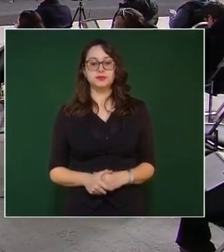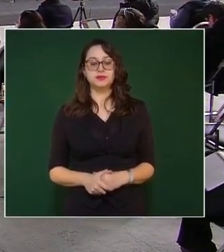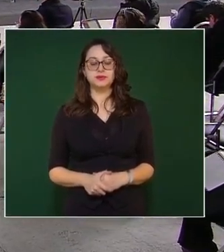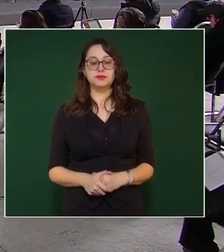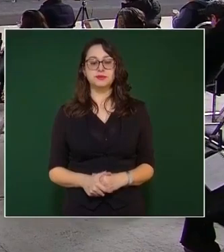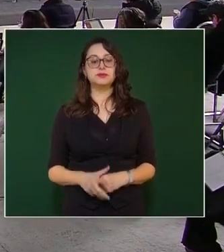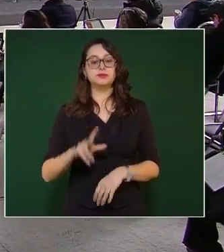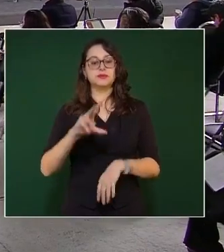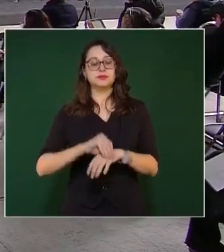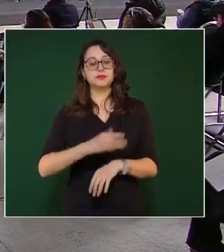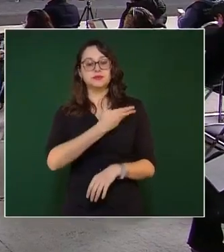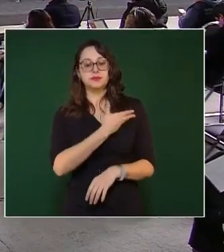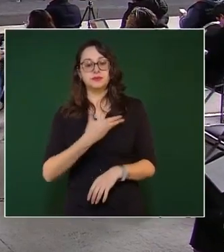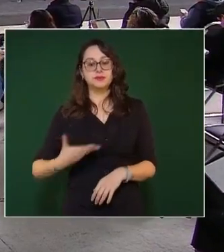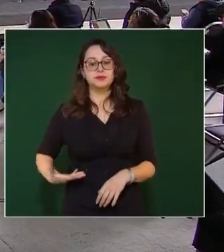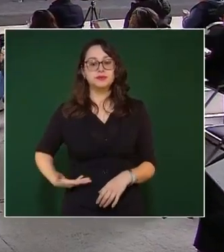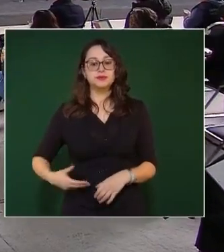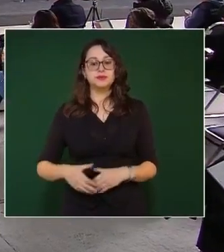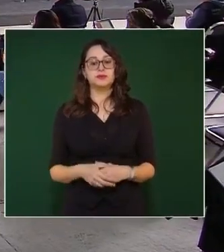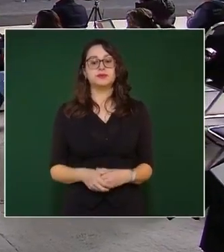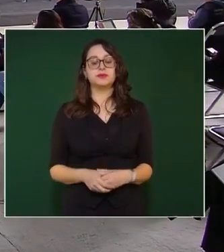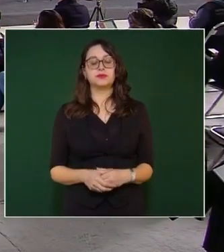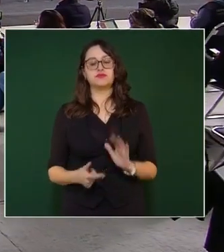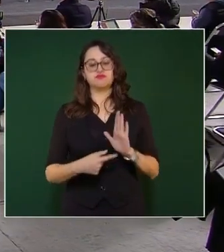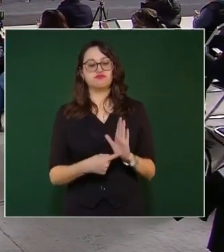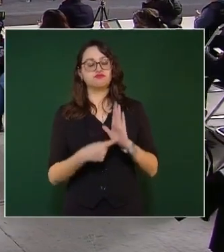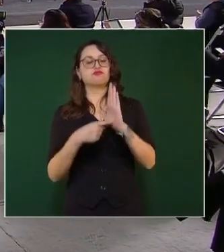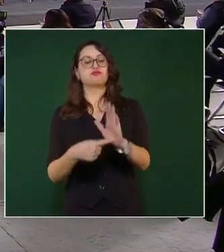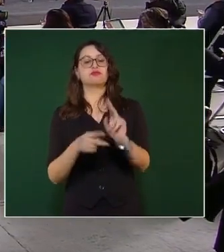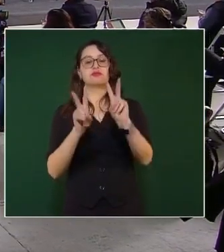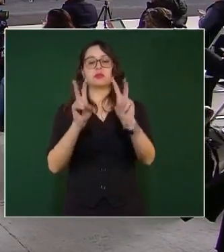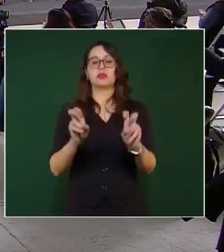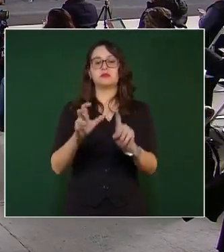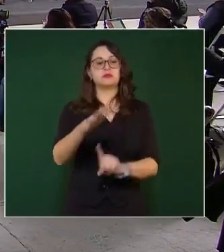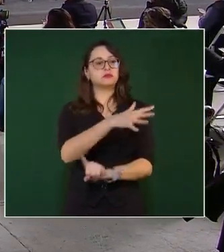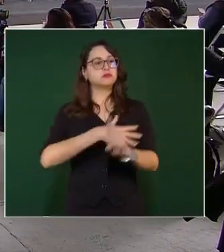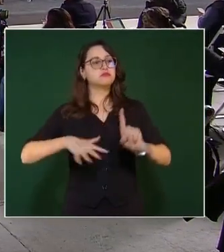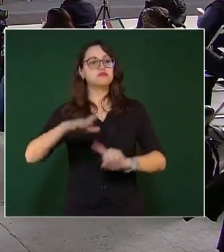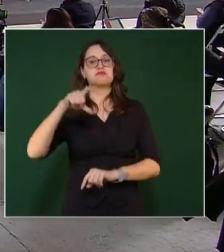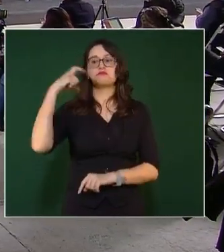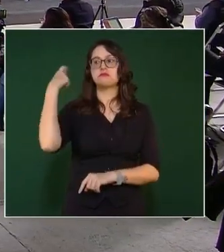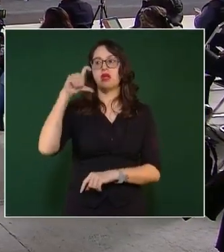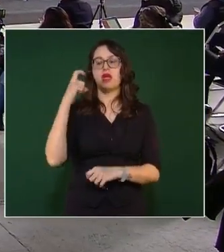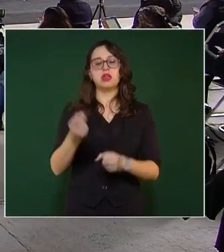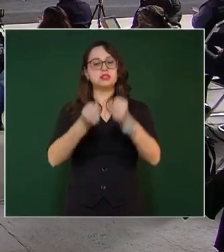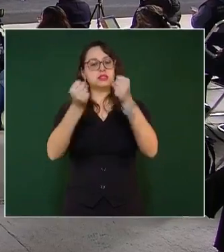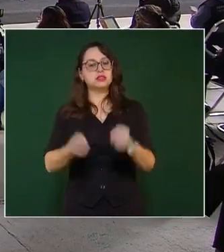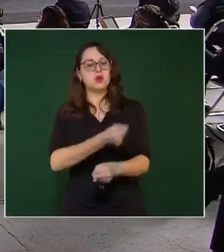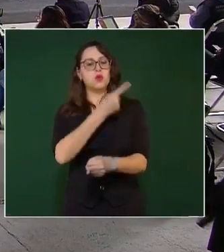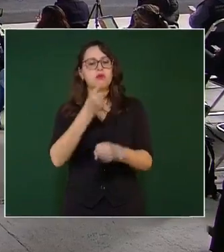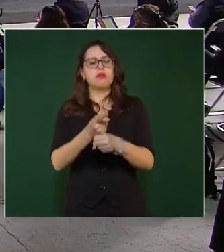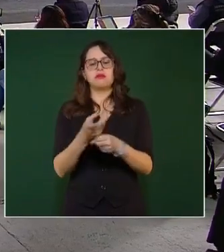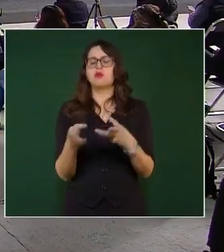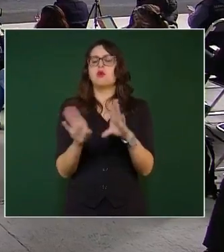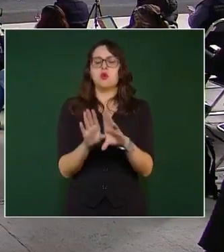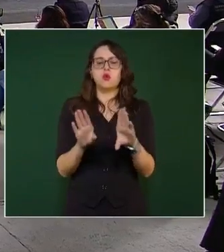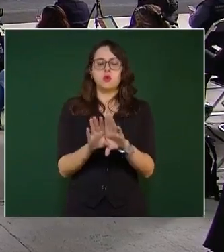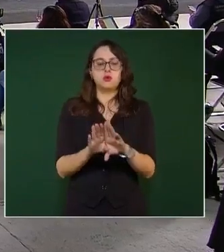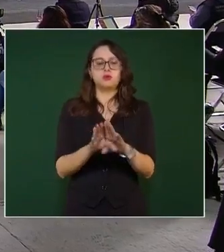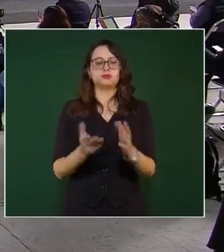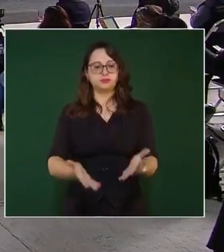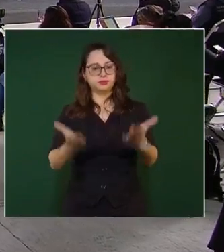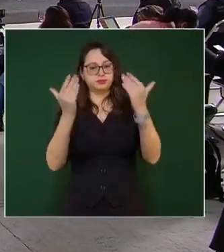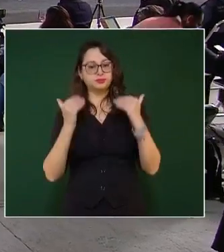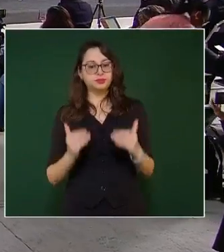Con su permiso, señor presidente, vamos a informar sobre la situación de seguridad pública aquí en el estado de Querétaro. Adelante, por